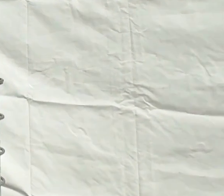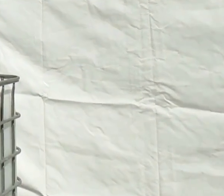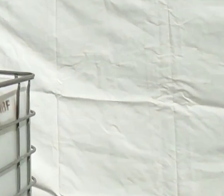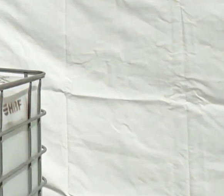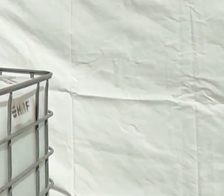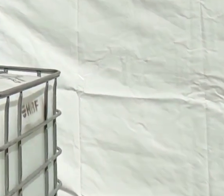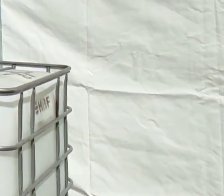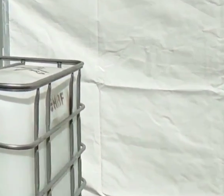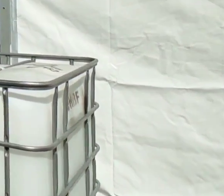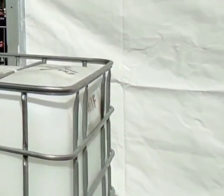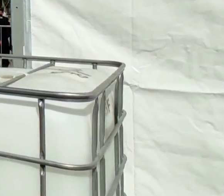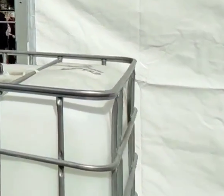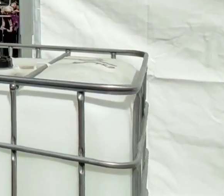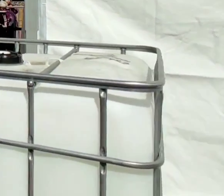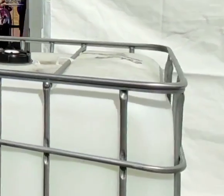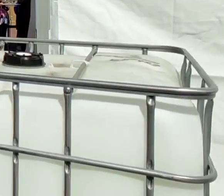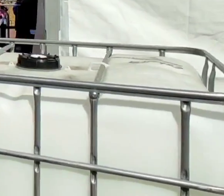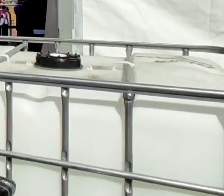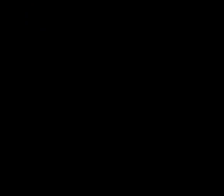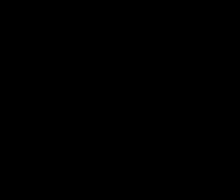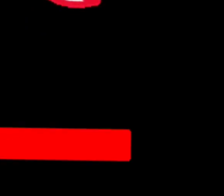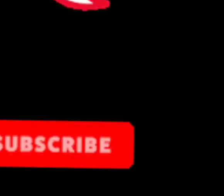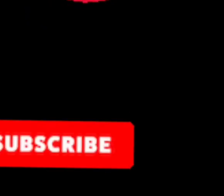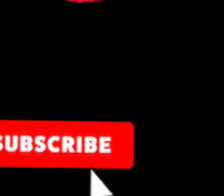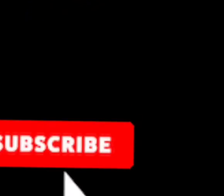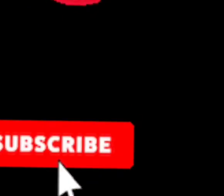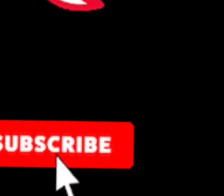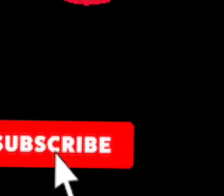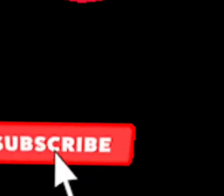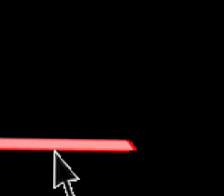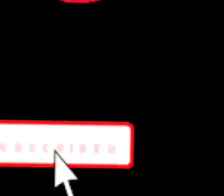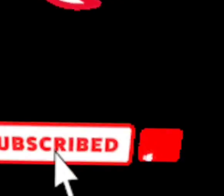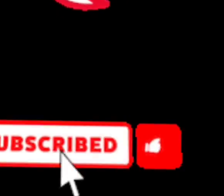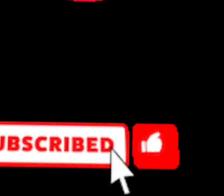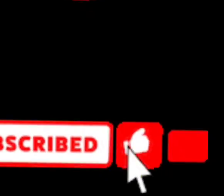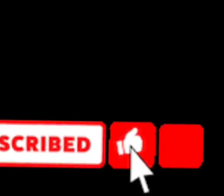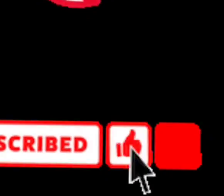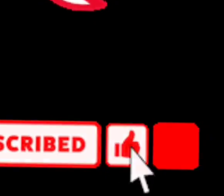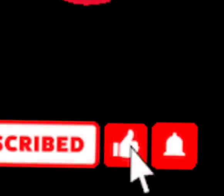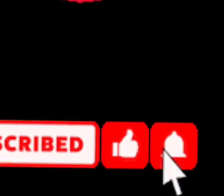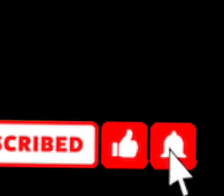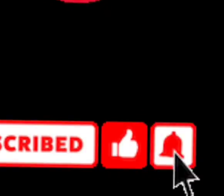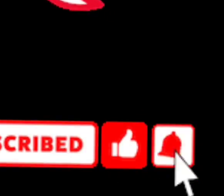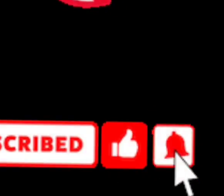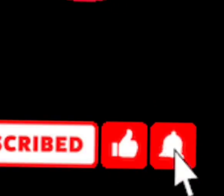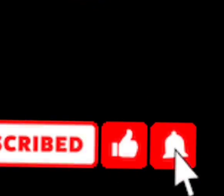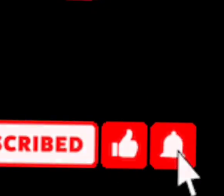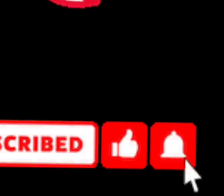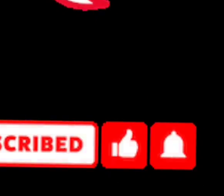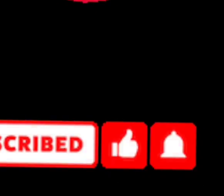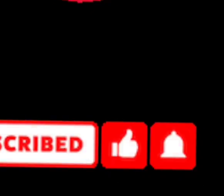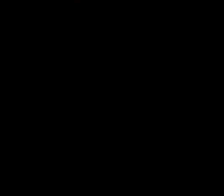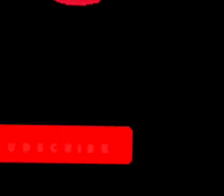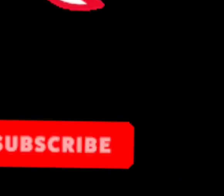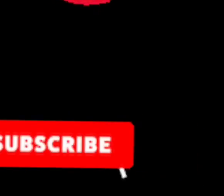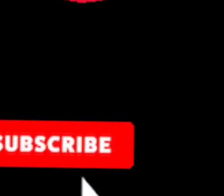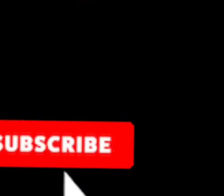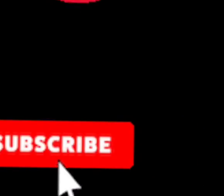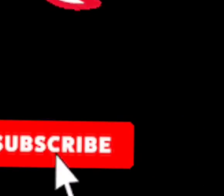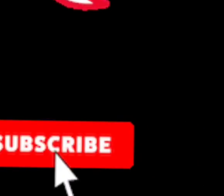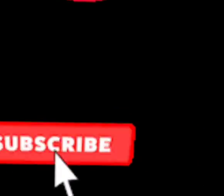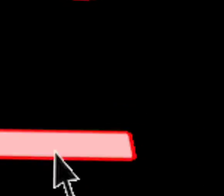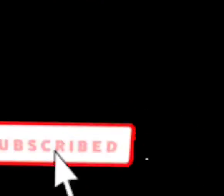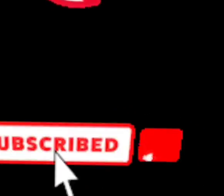sus preguntas y sus comentarios. El día de hoy les tenemos una muy buena noticia a nuestros adultos